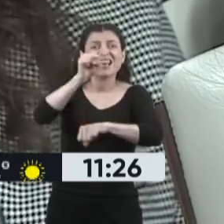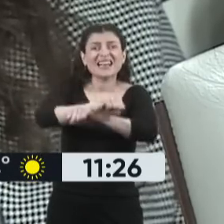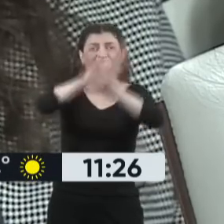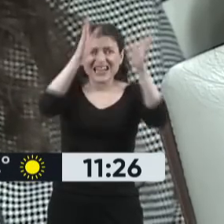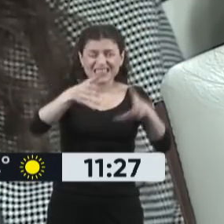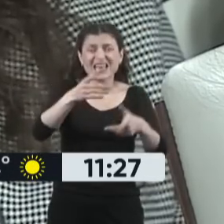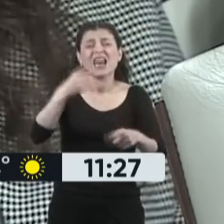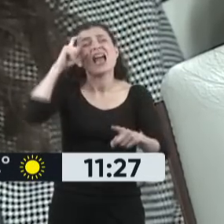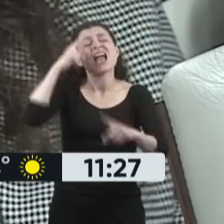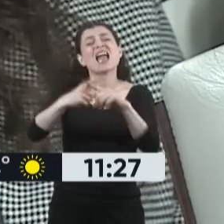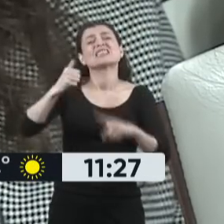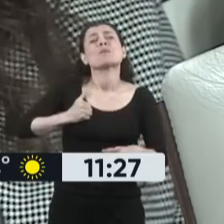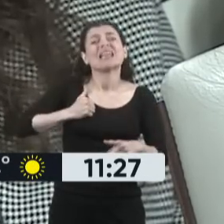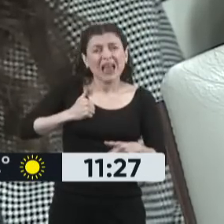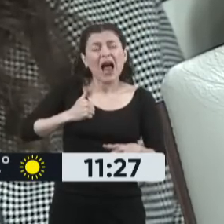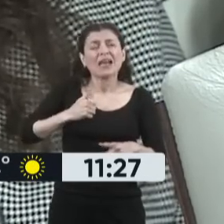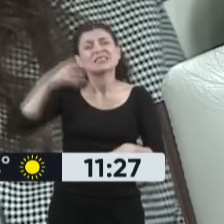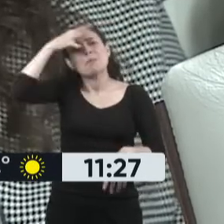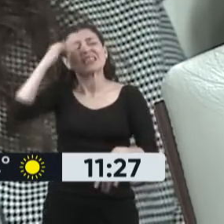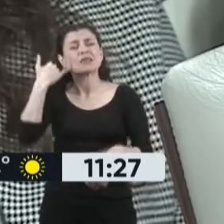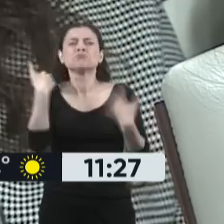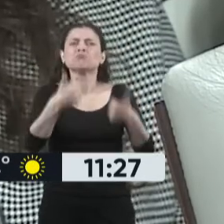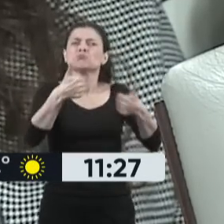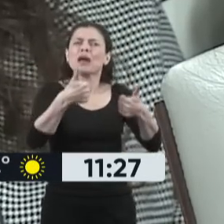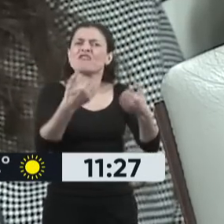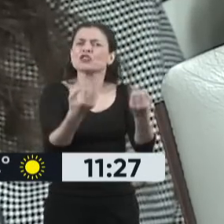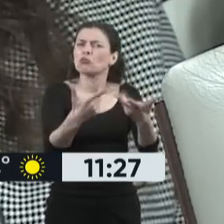por delitos de lesa humanidad en el penal de Seiza, por lo que